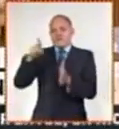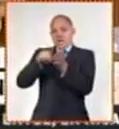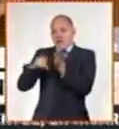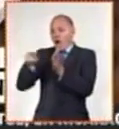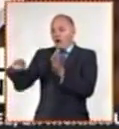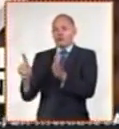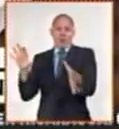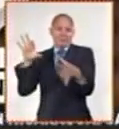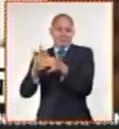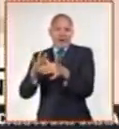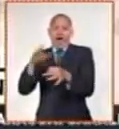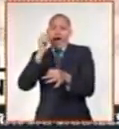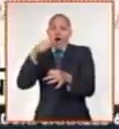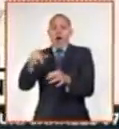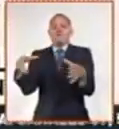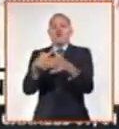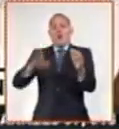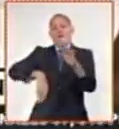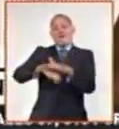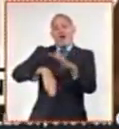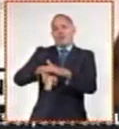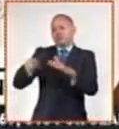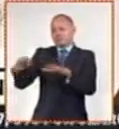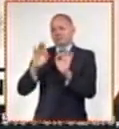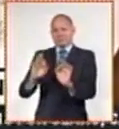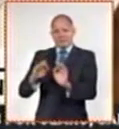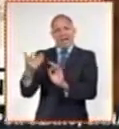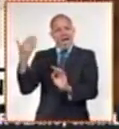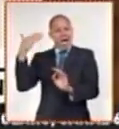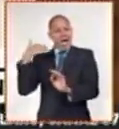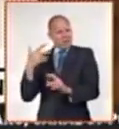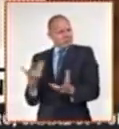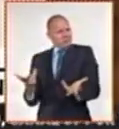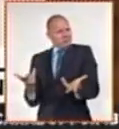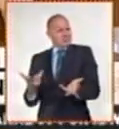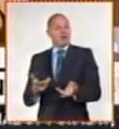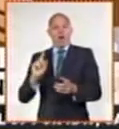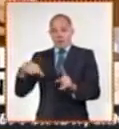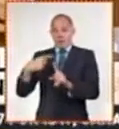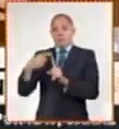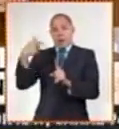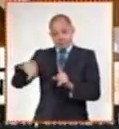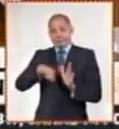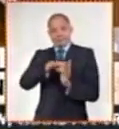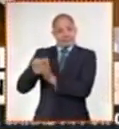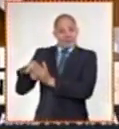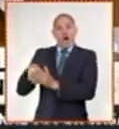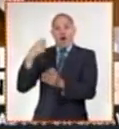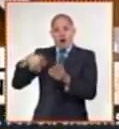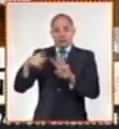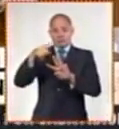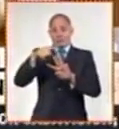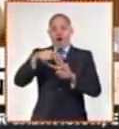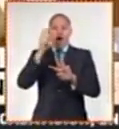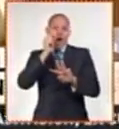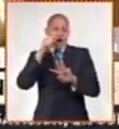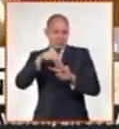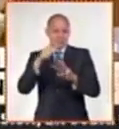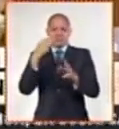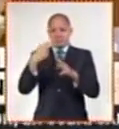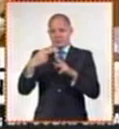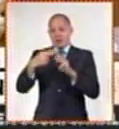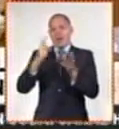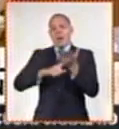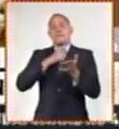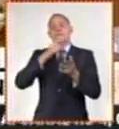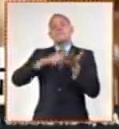quinta privada del expresidente cuando este todavía estaba en el cargo. Y mencionó además a Pepín Rodríguez Simón, el principal operador